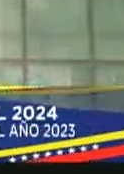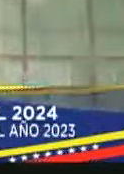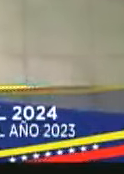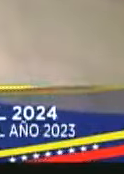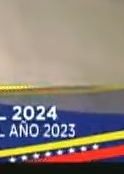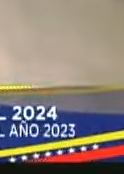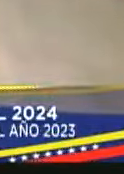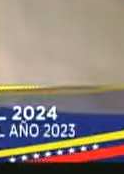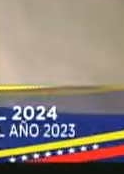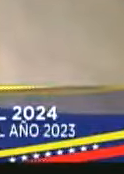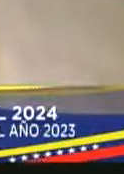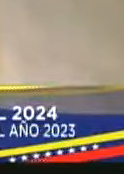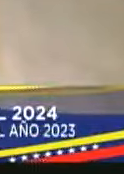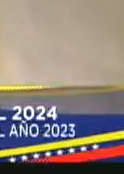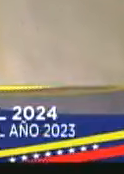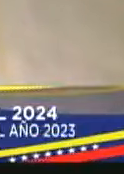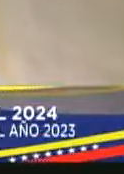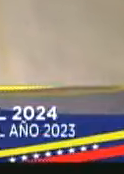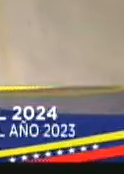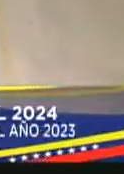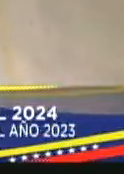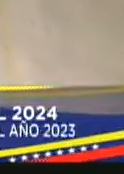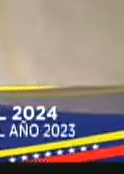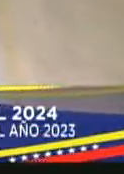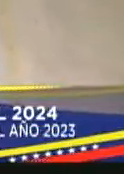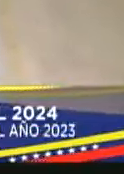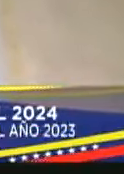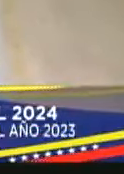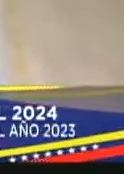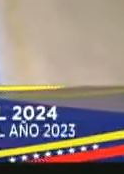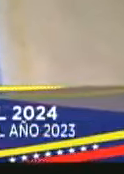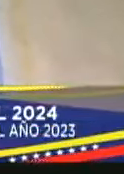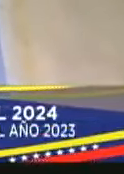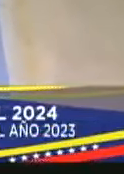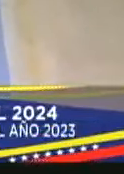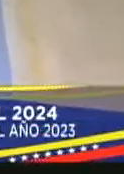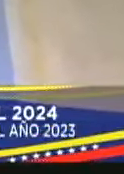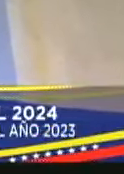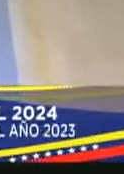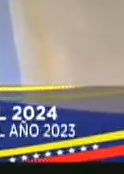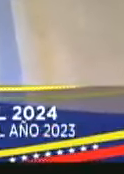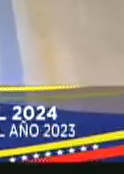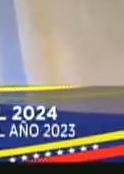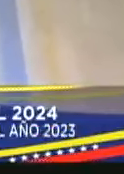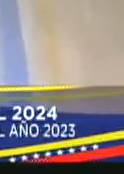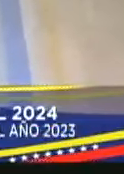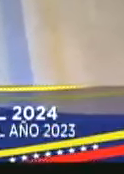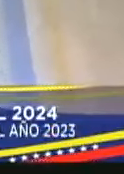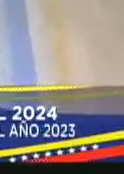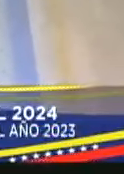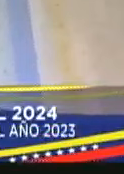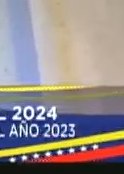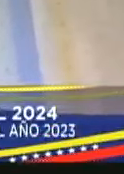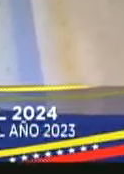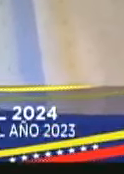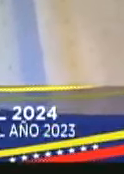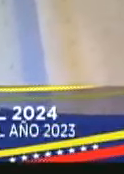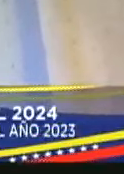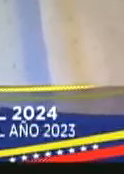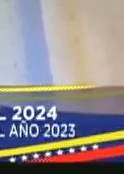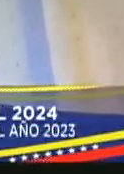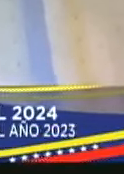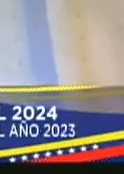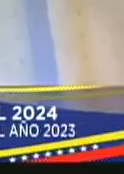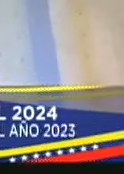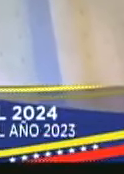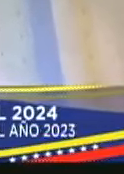amor a la humanidad, señalaba la magistrada, y aseveraba también que desde esa premisa el Poder Judicial acepta el compromiso